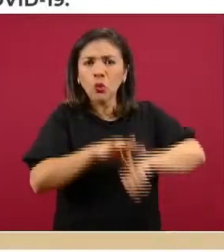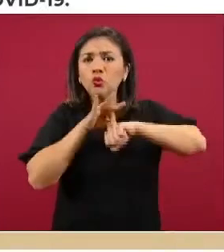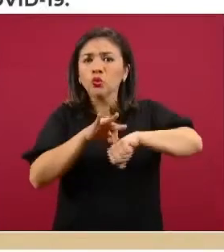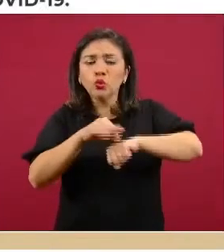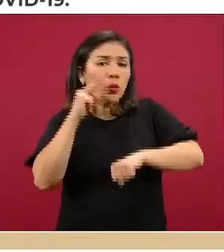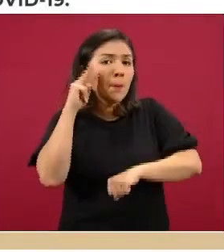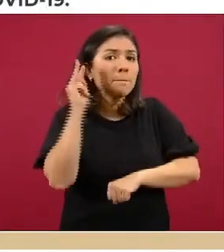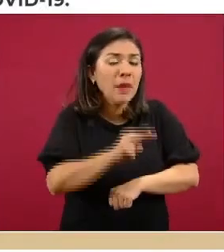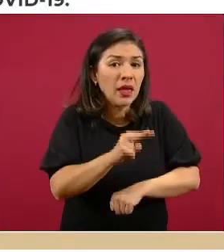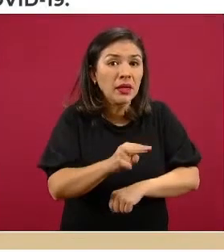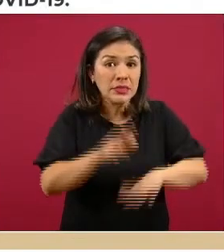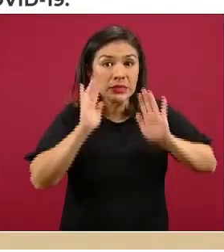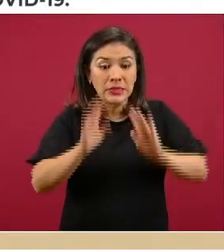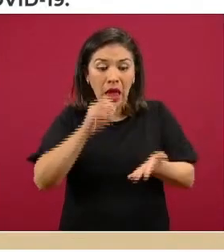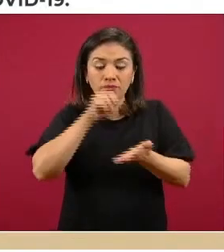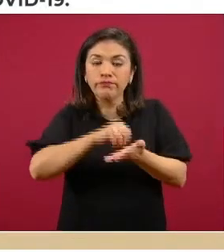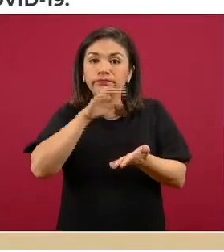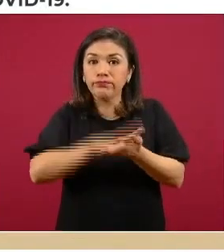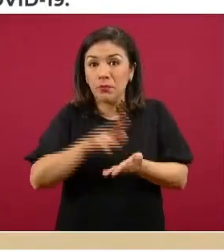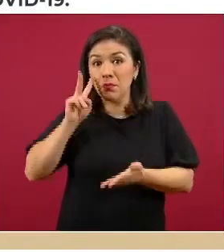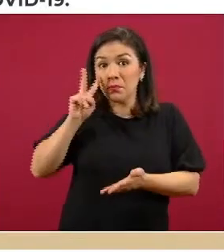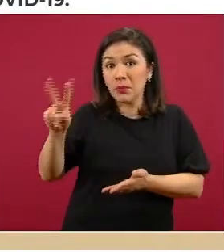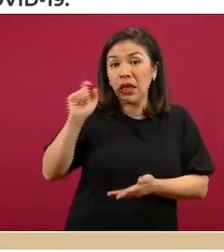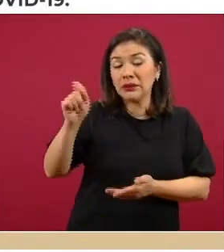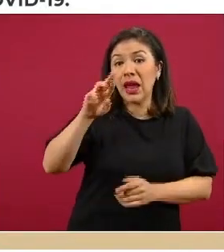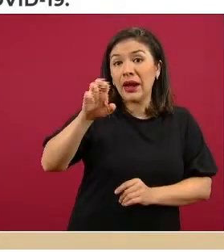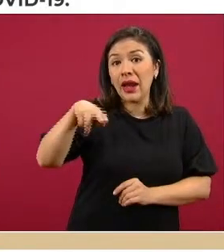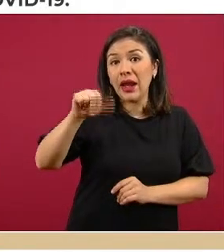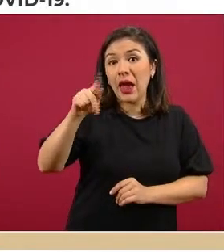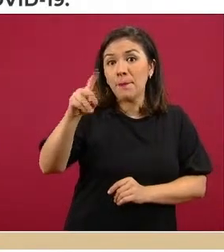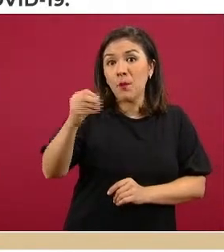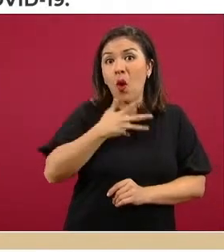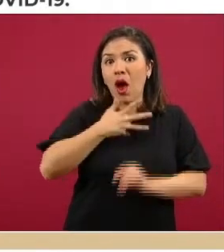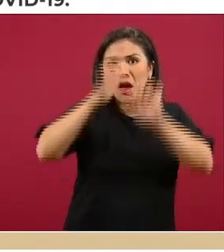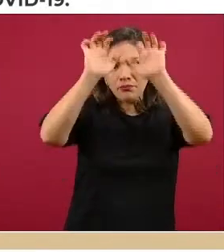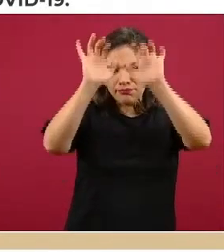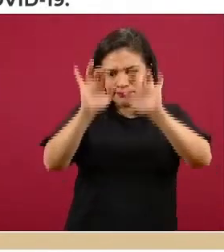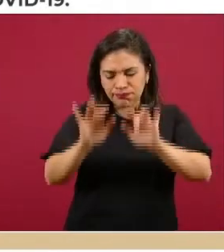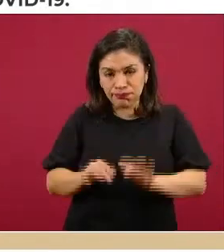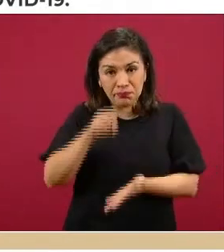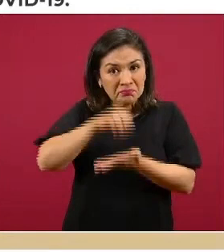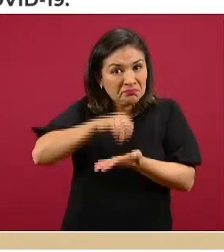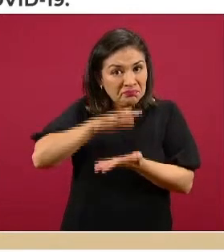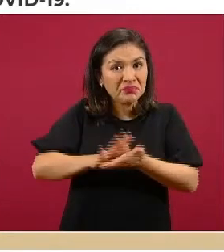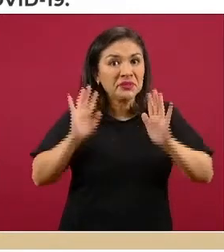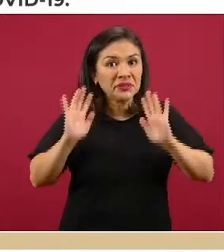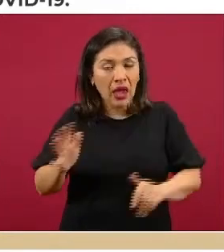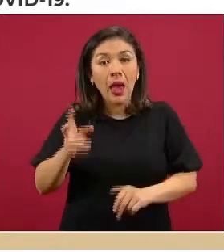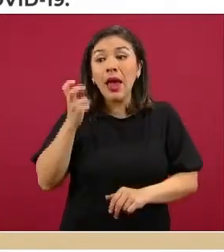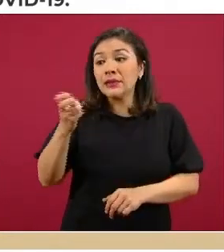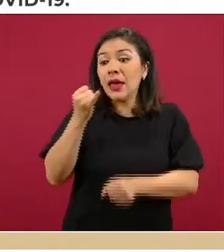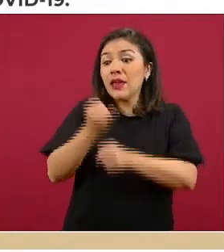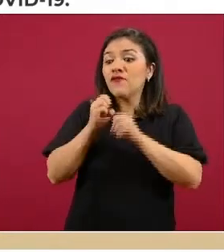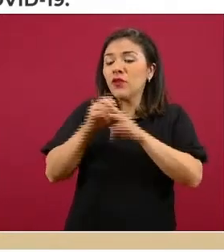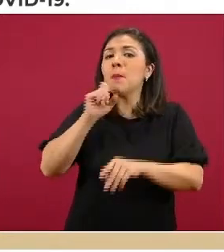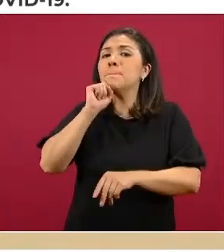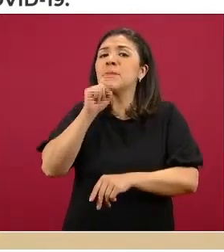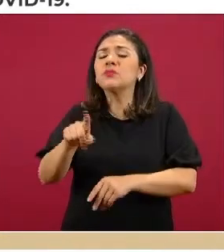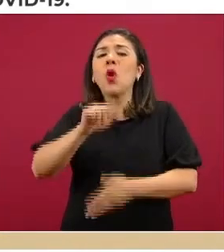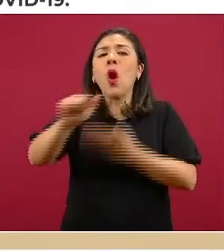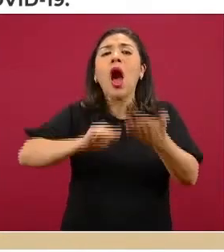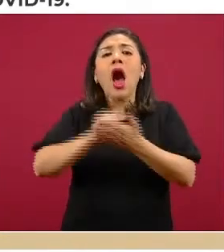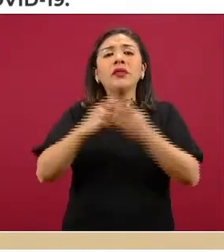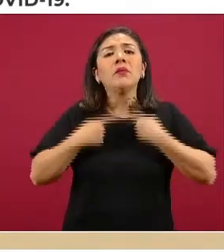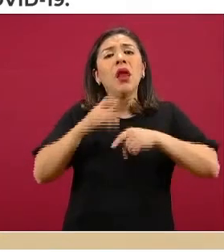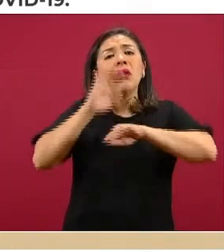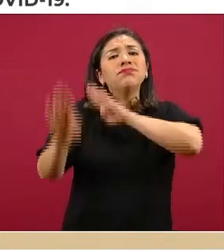son las defunciones que en este registro de RENAPO, la base de datos nacional del registro civil, que toma la información de las actas de